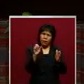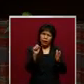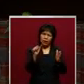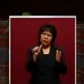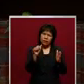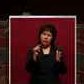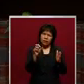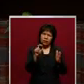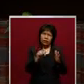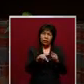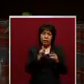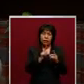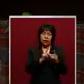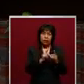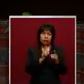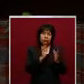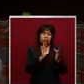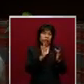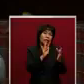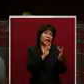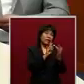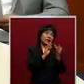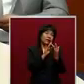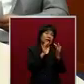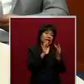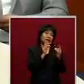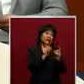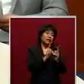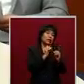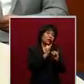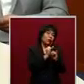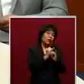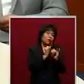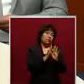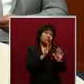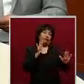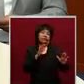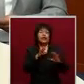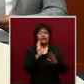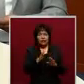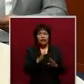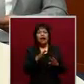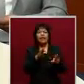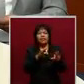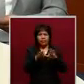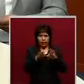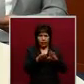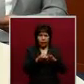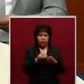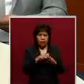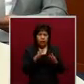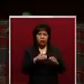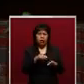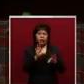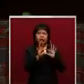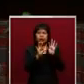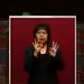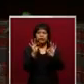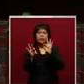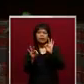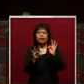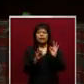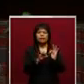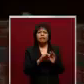otro de los retos que tenemos y creo que... Y que ya se está trabajando sobre ello. Ya se está trabajando. Luego la otra es la selección de